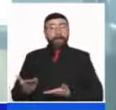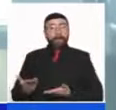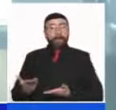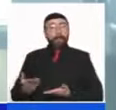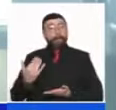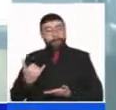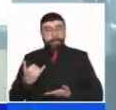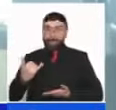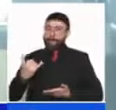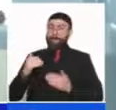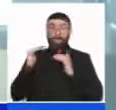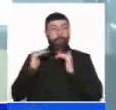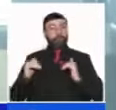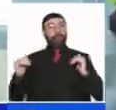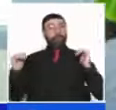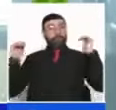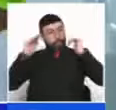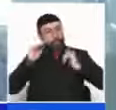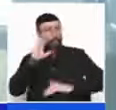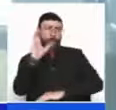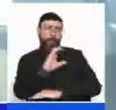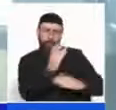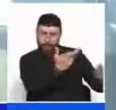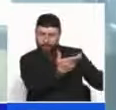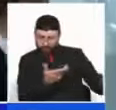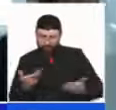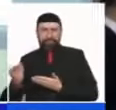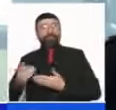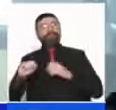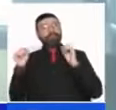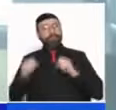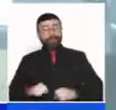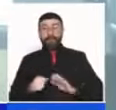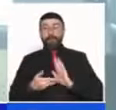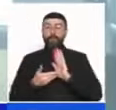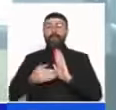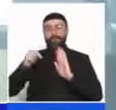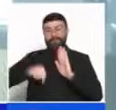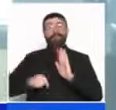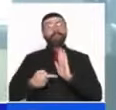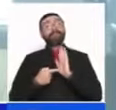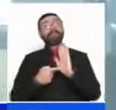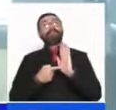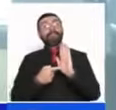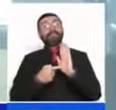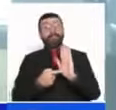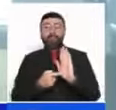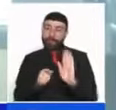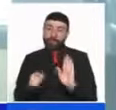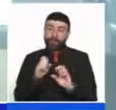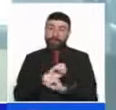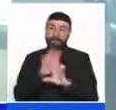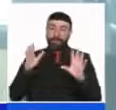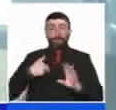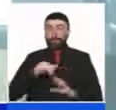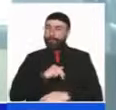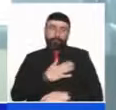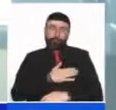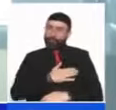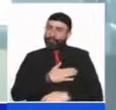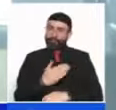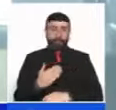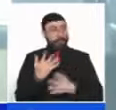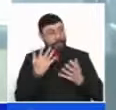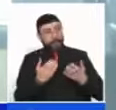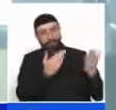dé una preponderancia muy importante a Colombia y tenga esta presentación aquí. Y por supuesto que nosotros, deseosos de esperar a